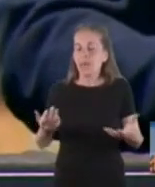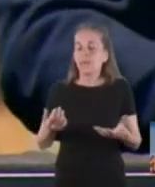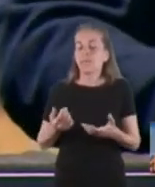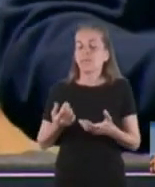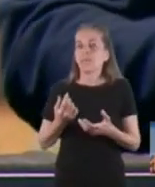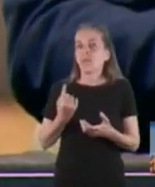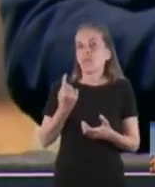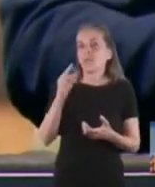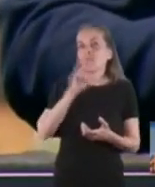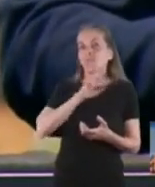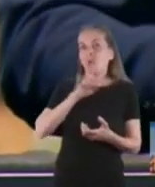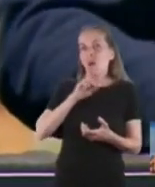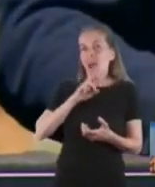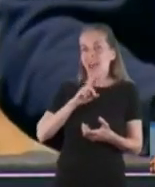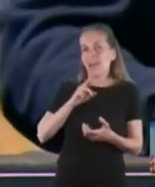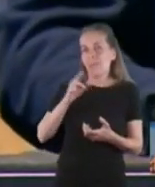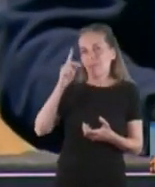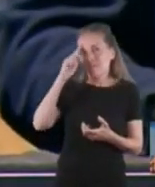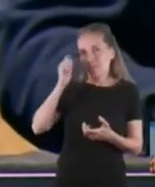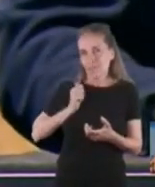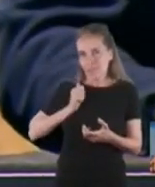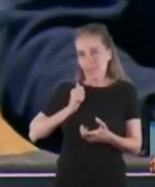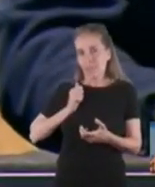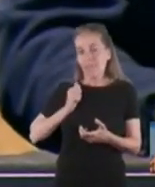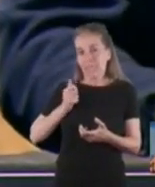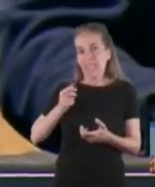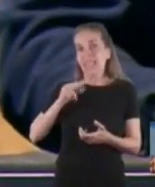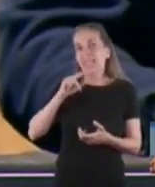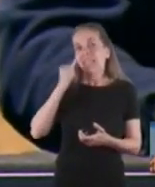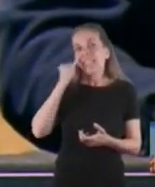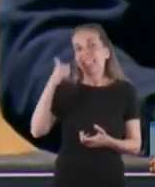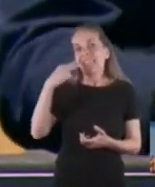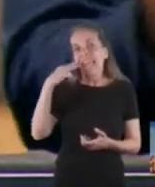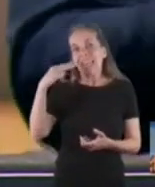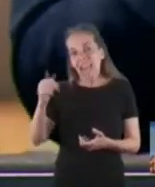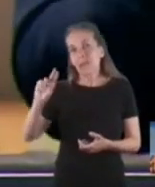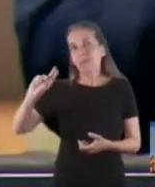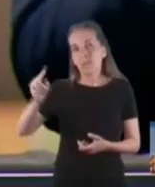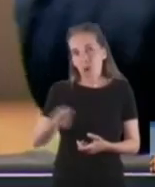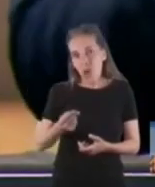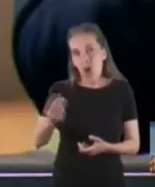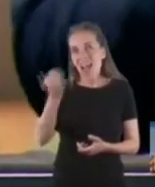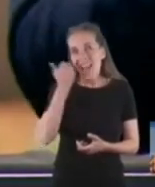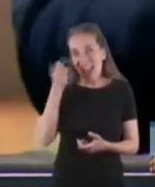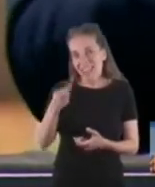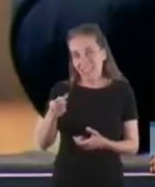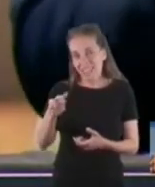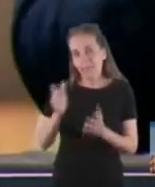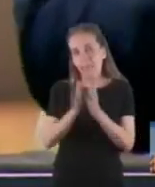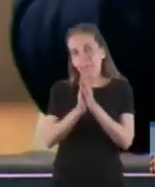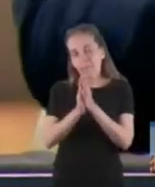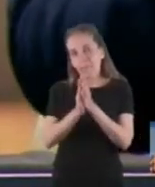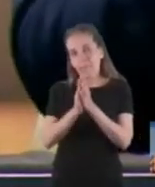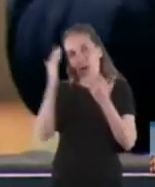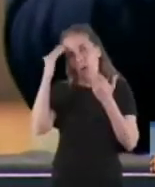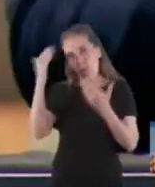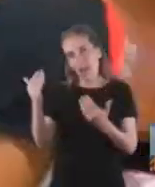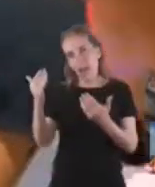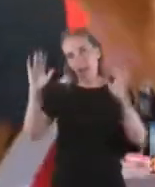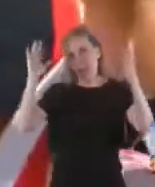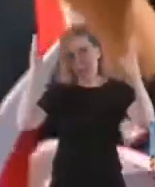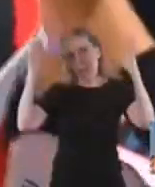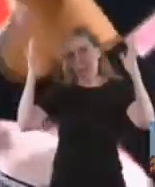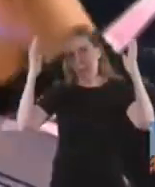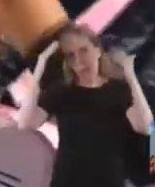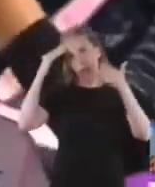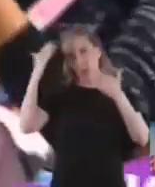Entre ellos la sargento primera, Yanina Alarese, que ha fallecido. Un gran aplauso para ella. Recordémosla.